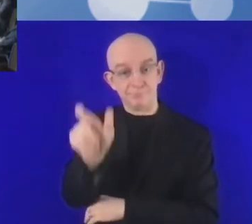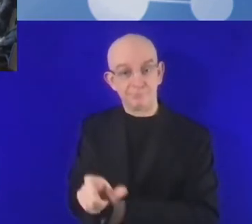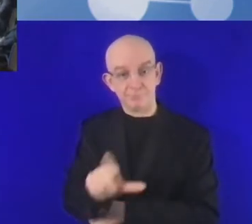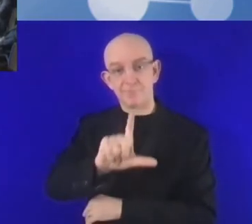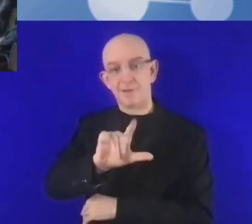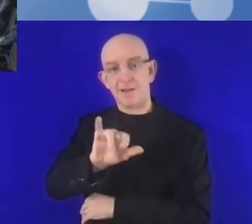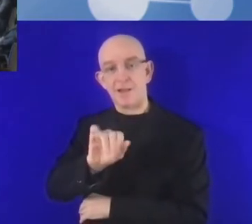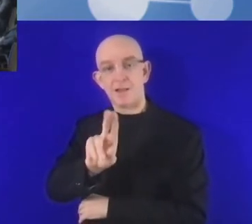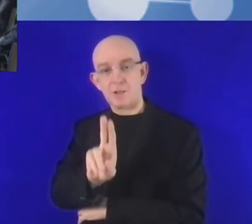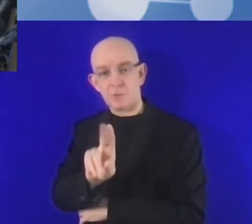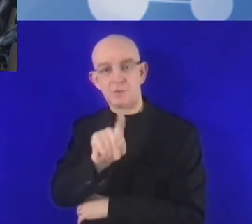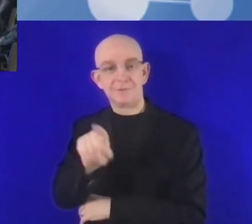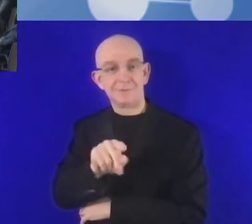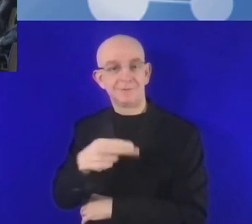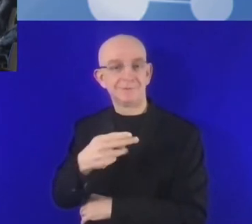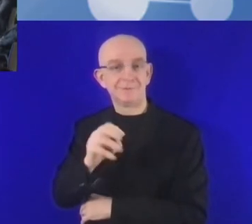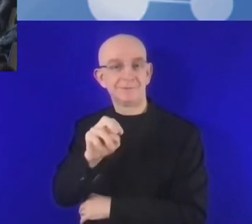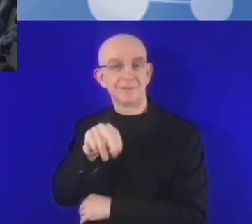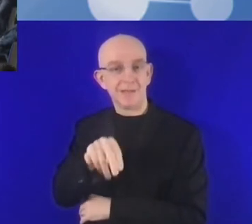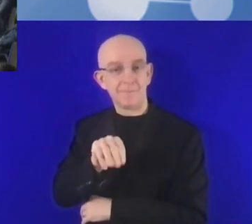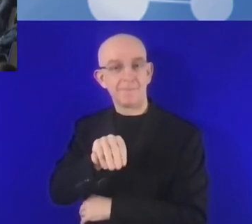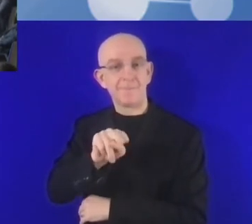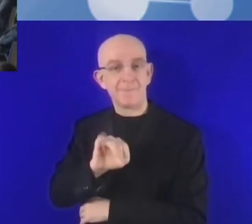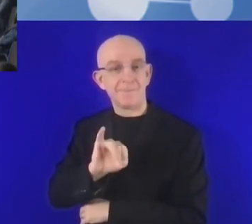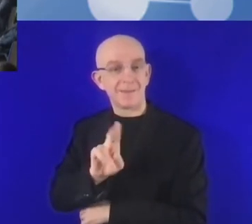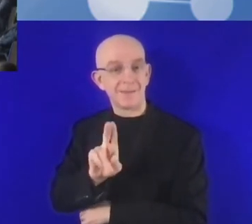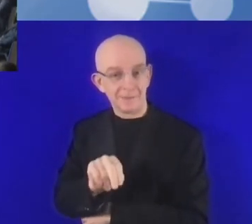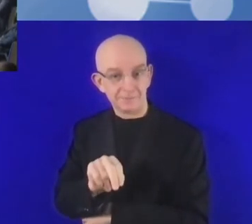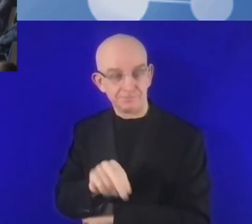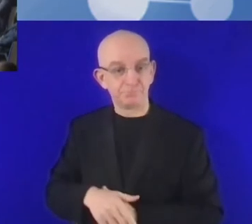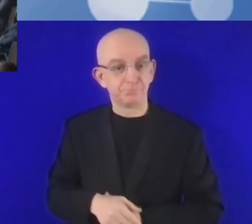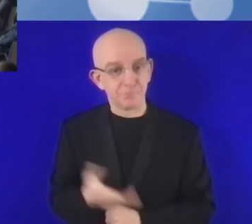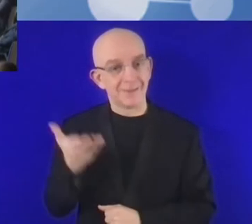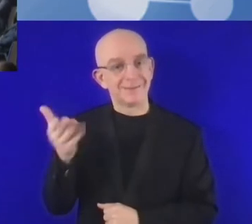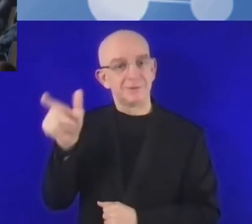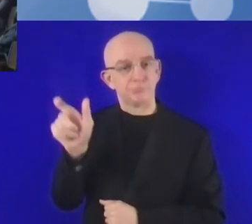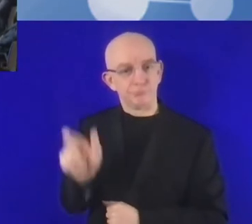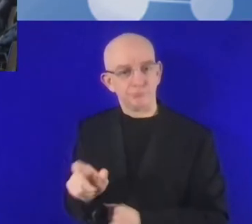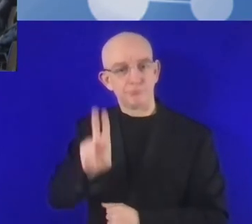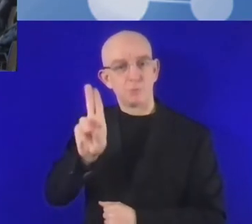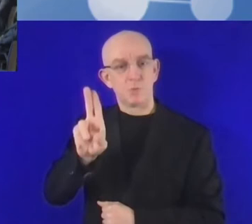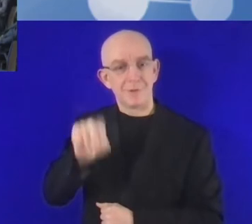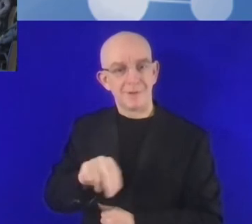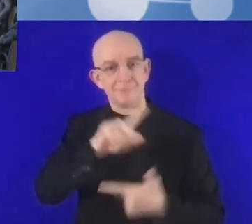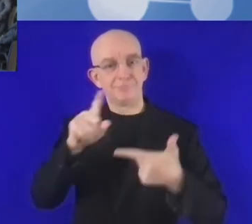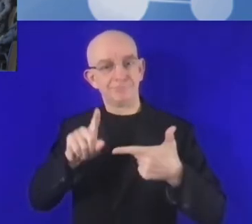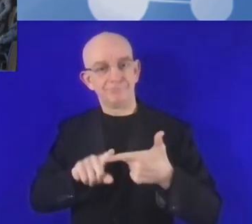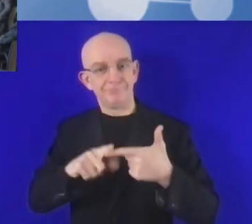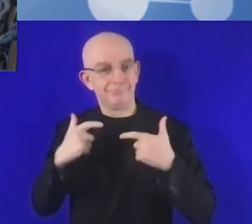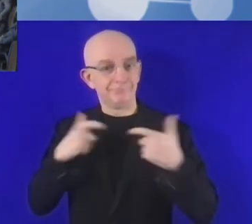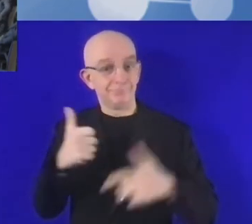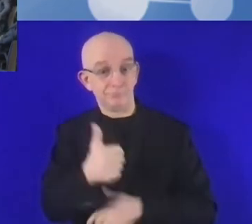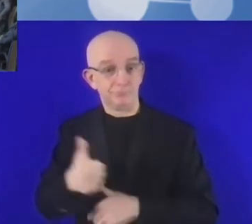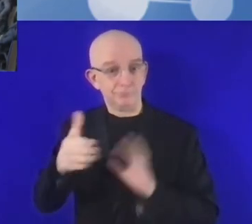de forma oficial. En primer lugar, hablará el señor Liu Zhenming, el secretario general adjunto de las Naciones Unidas. Le